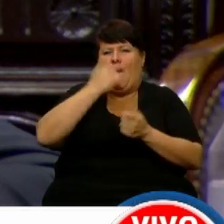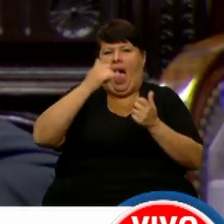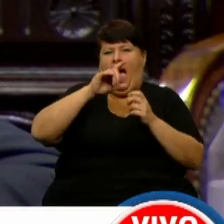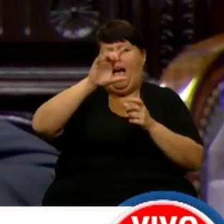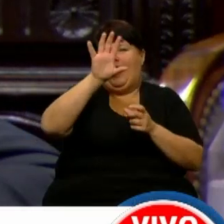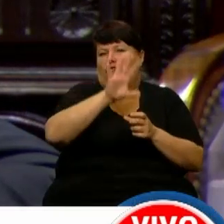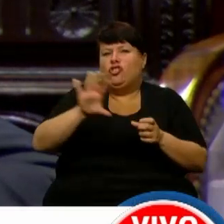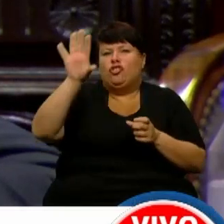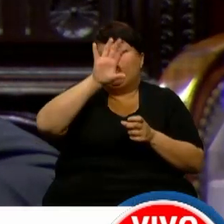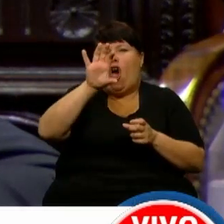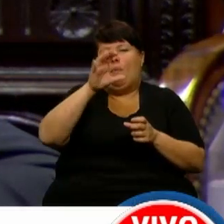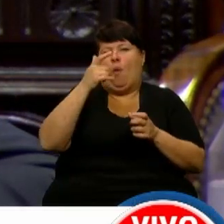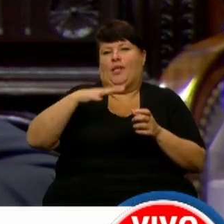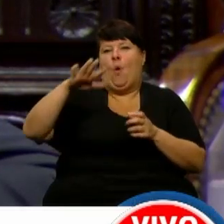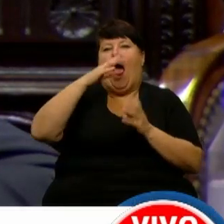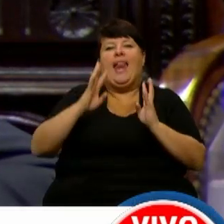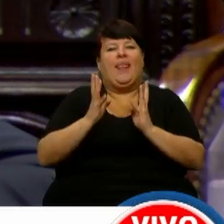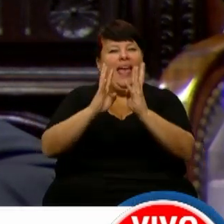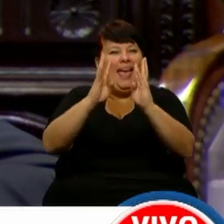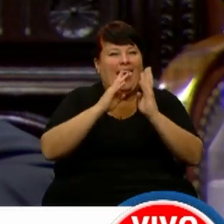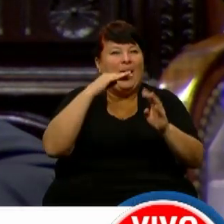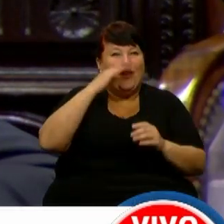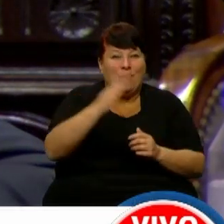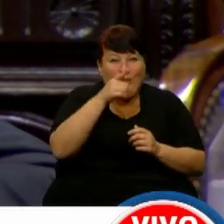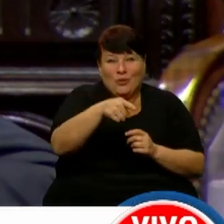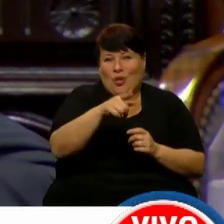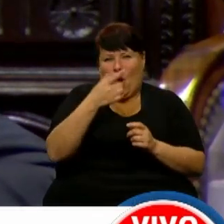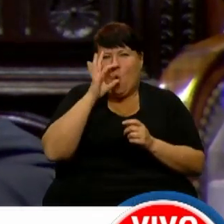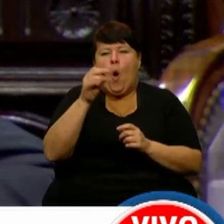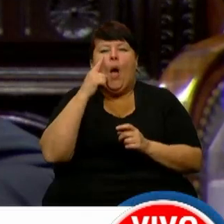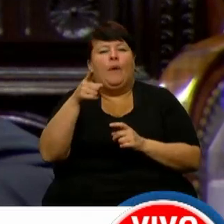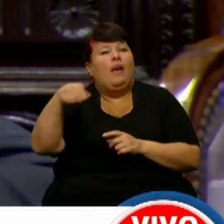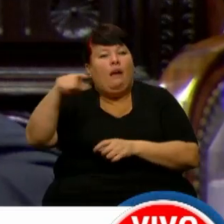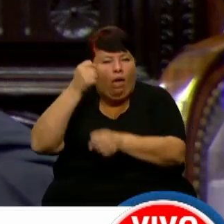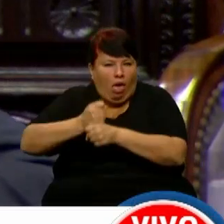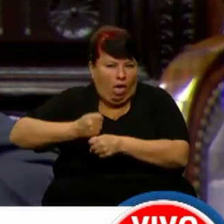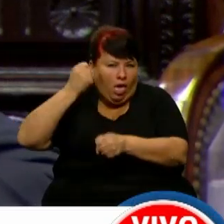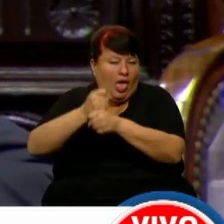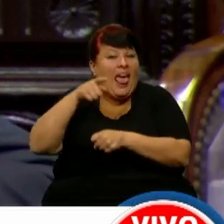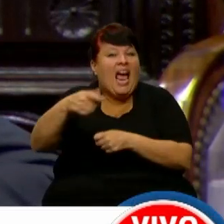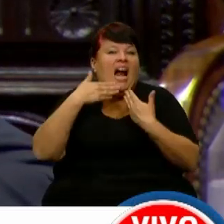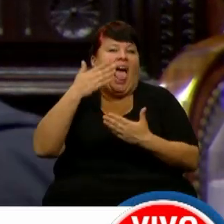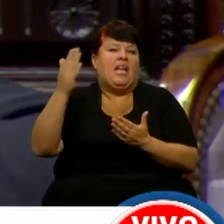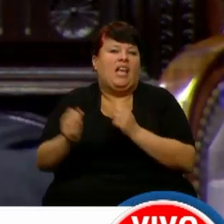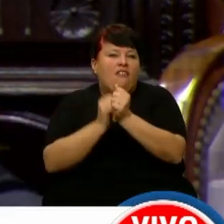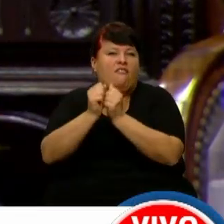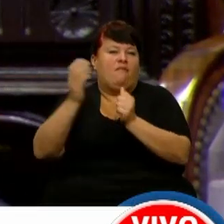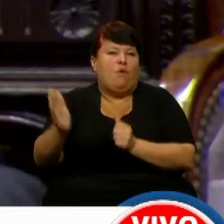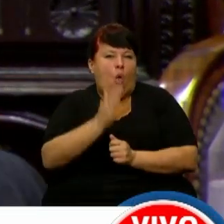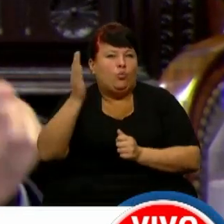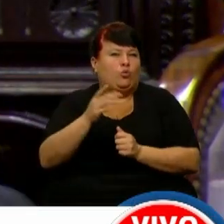y a lo ancho de las zonas vitivinícolas. Están trabajando, son los que hacen el producto, son los